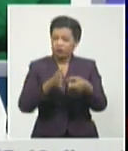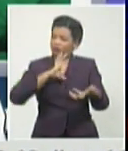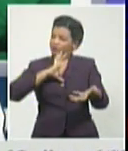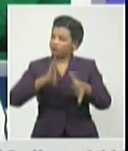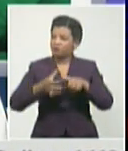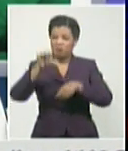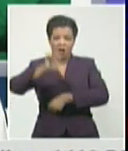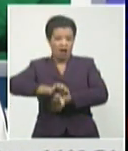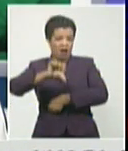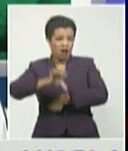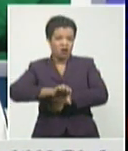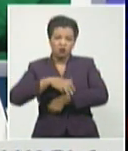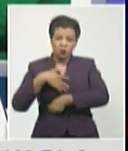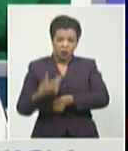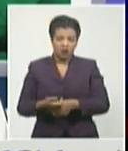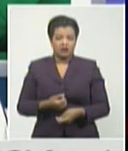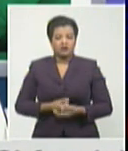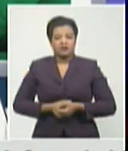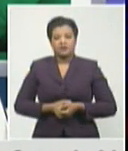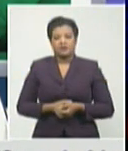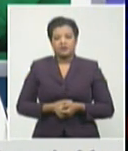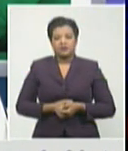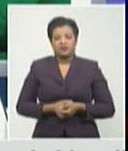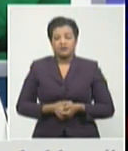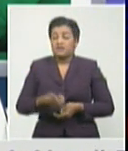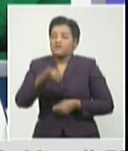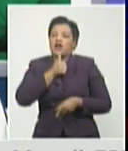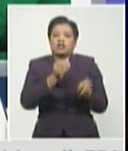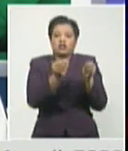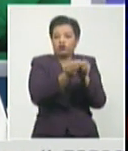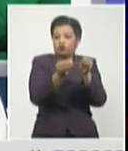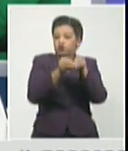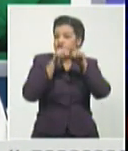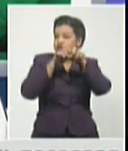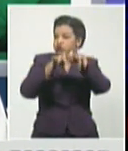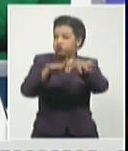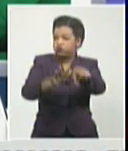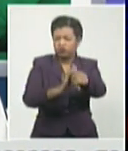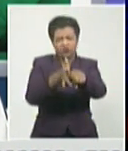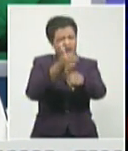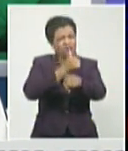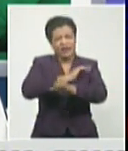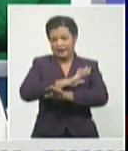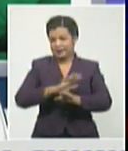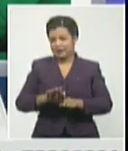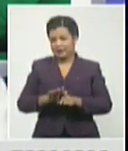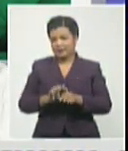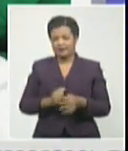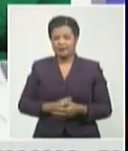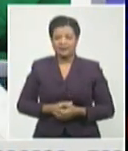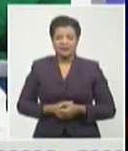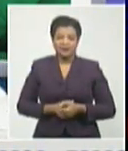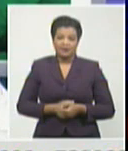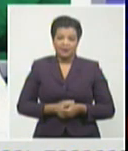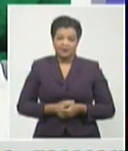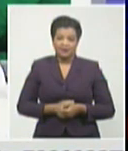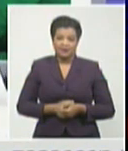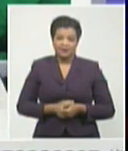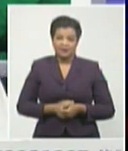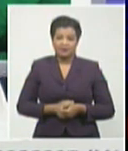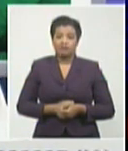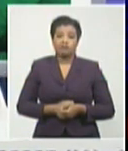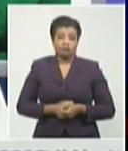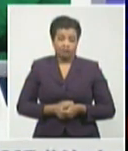y no es la alta contagiosidad la verdad que es impresionante la capacidad de